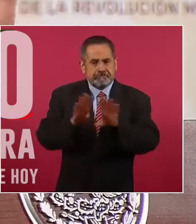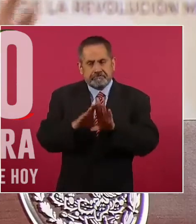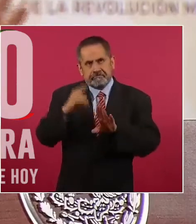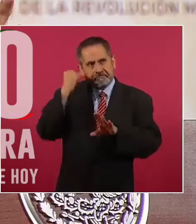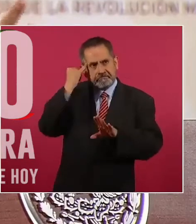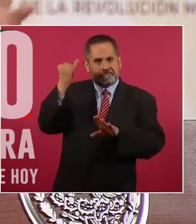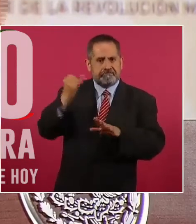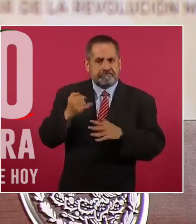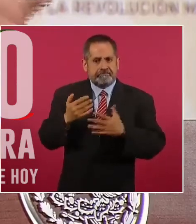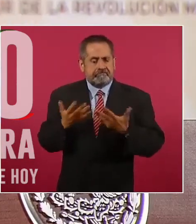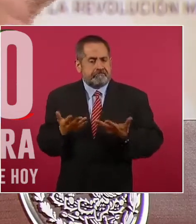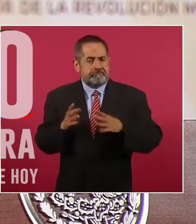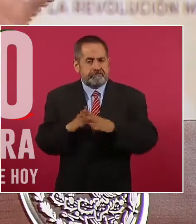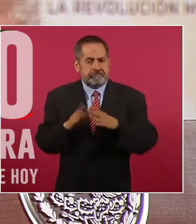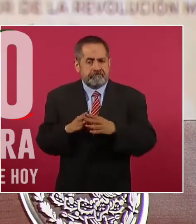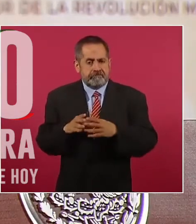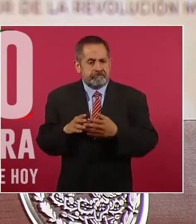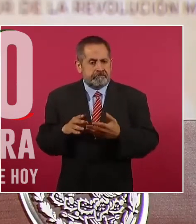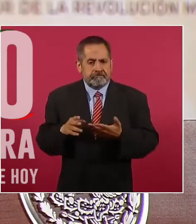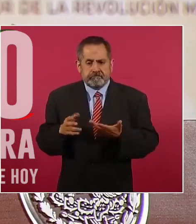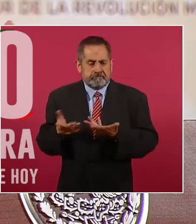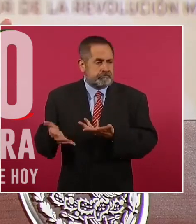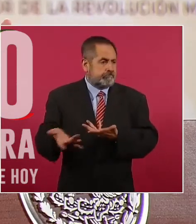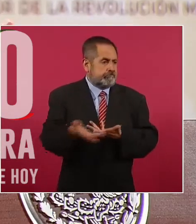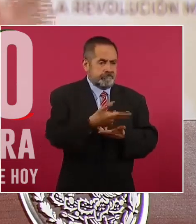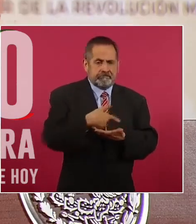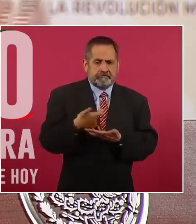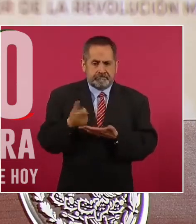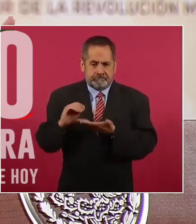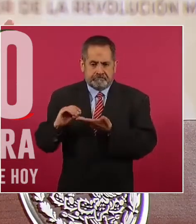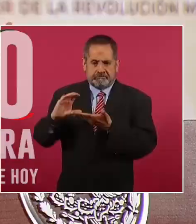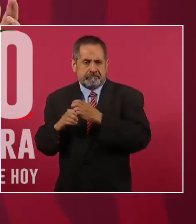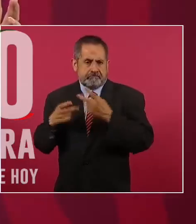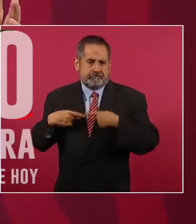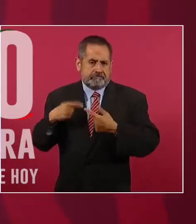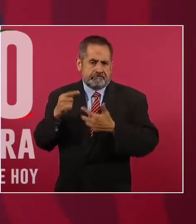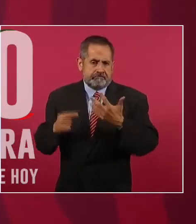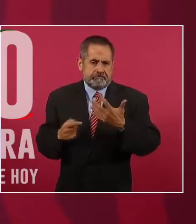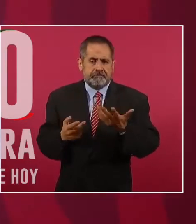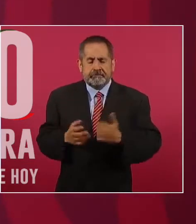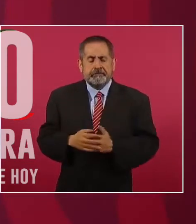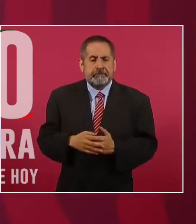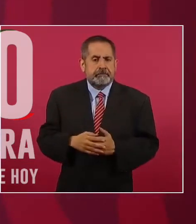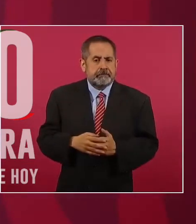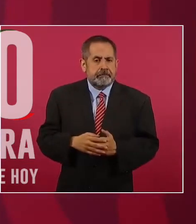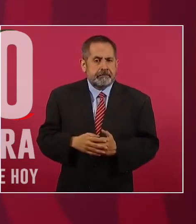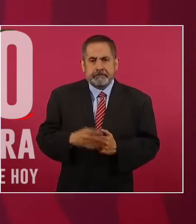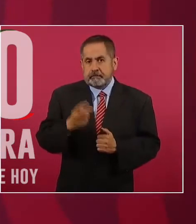cómo se consiguen todos los médicos que requerimos. Por eso